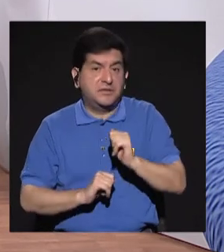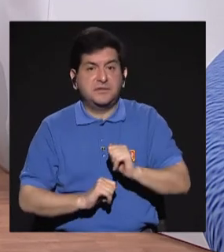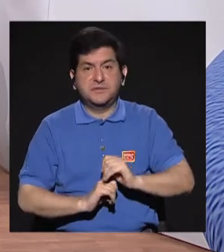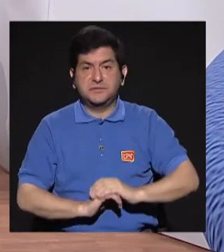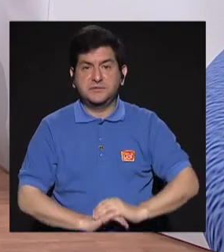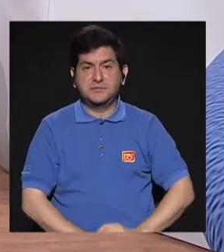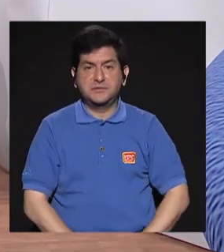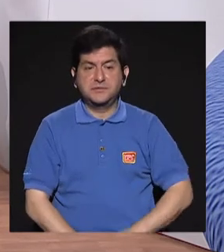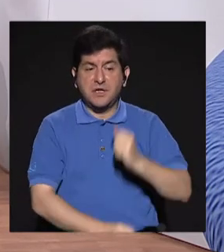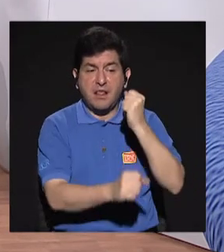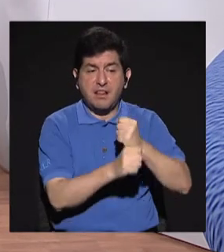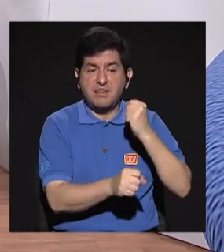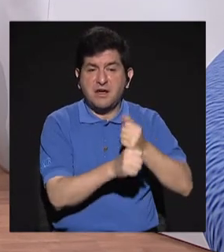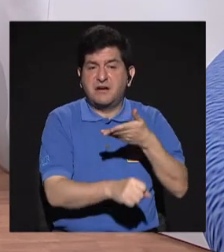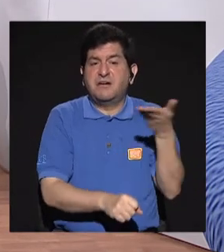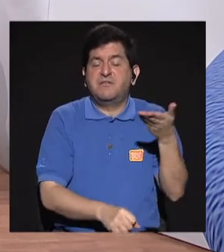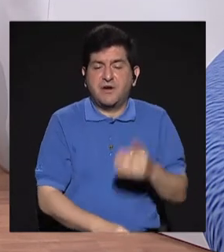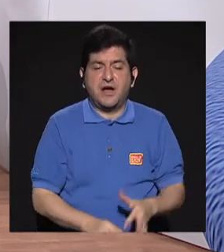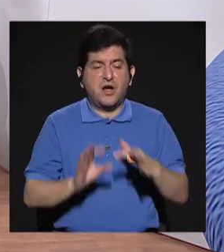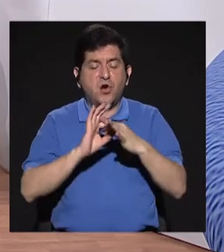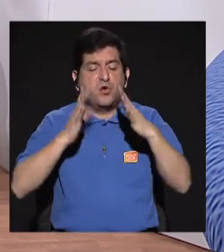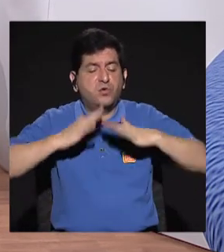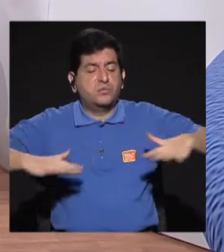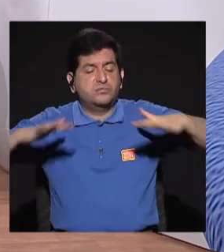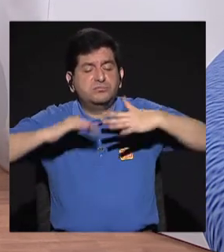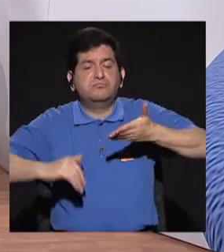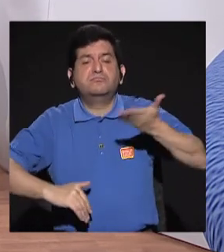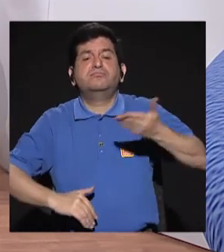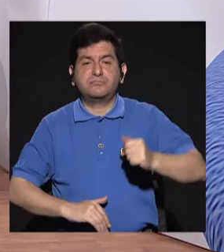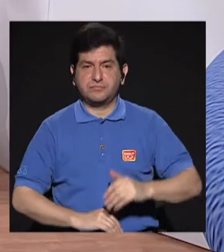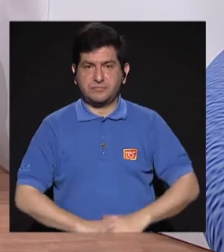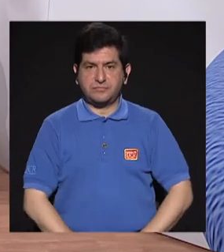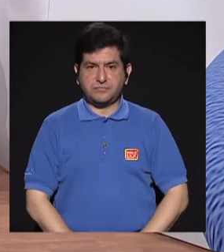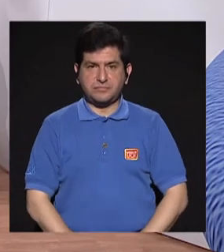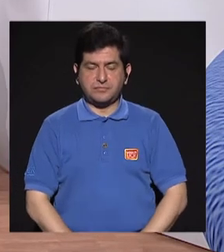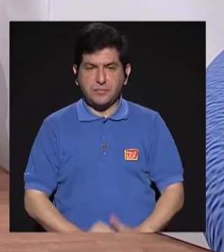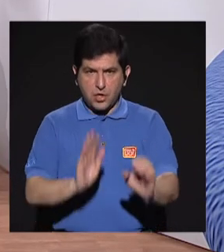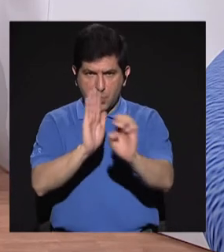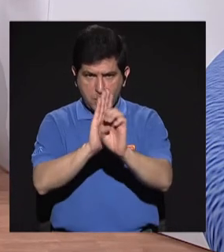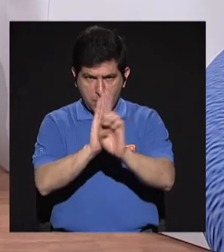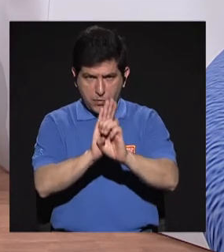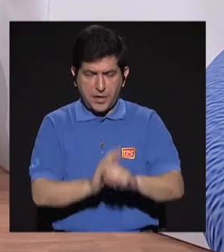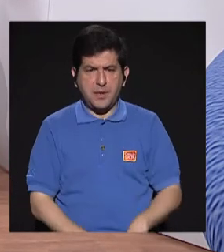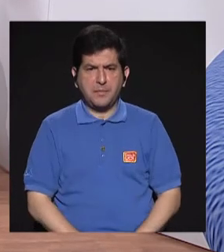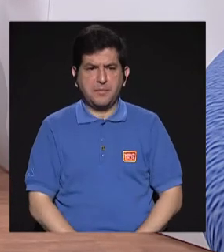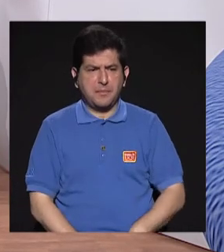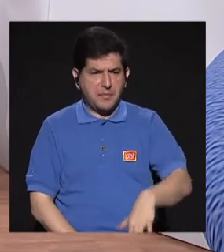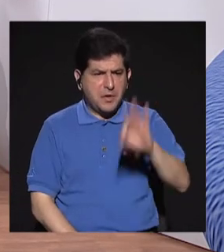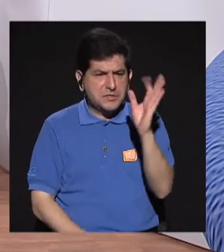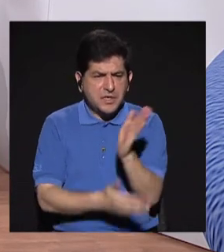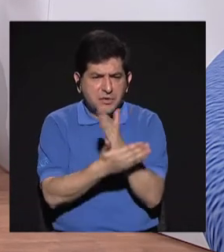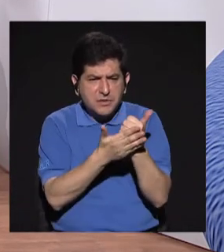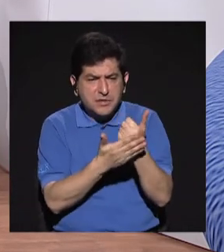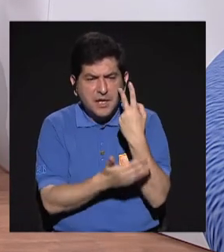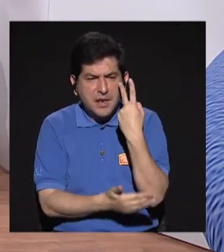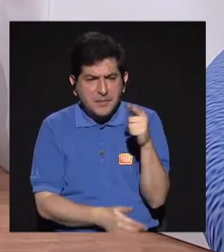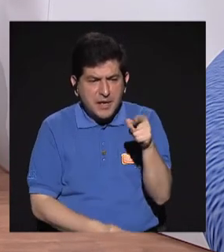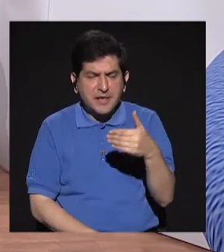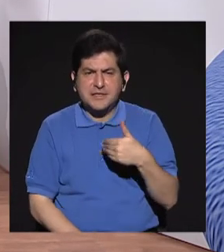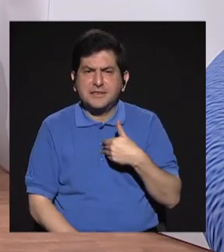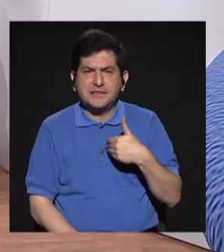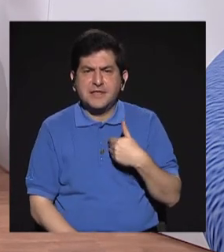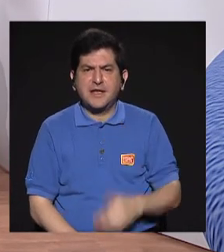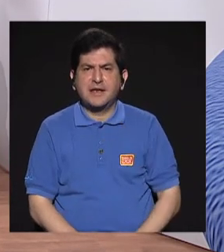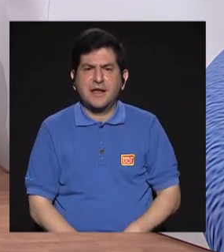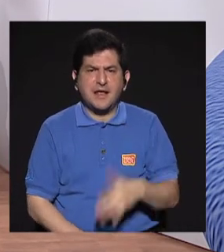este trabajo su relación con el ambiente por ejemplo este si encontramos un fragmento bueno ver si